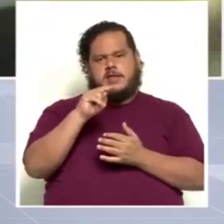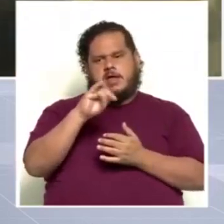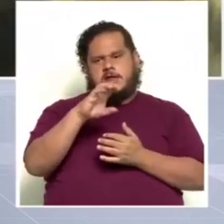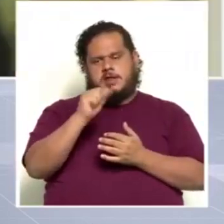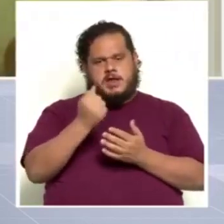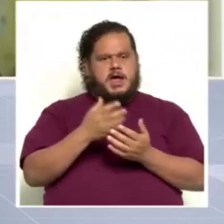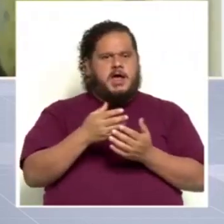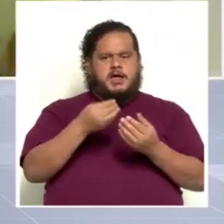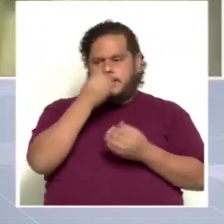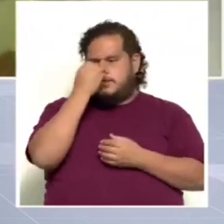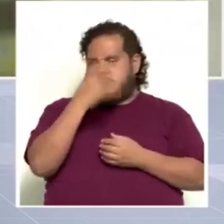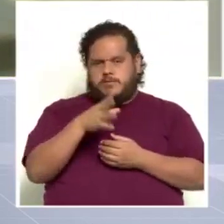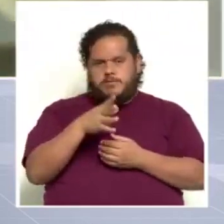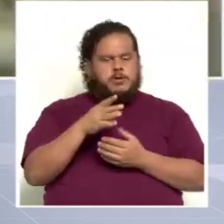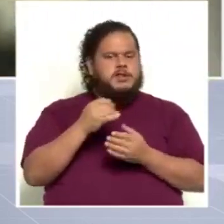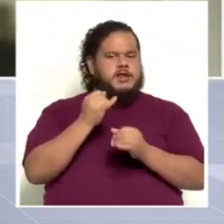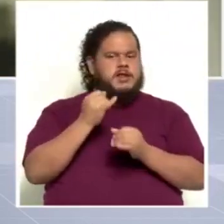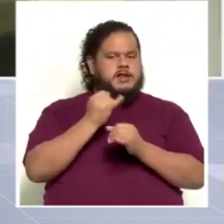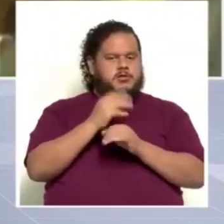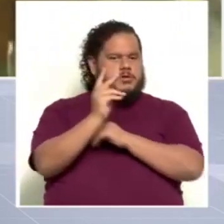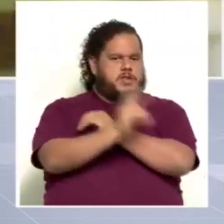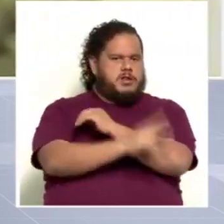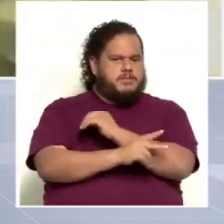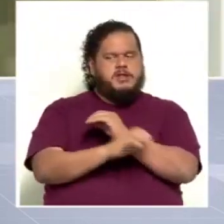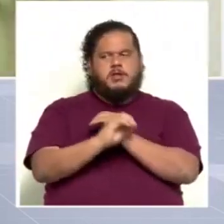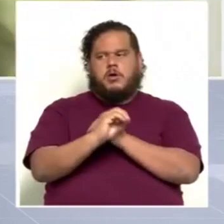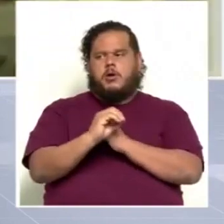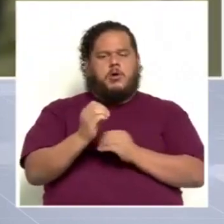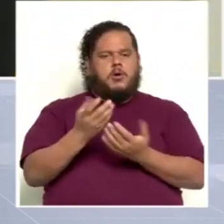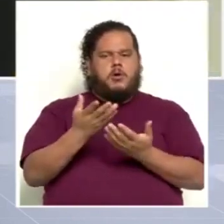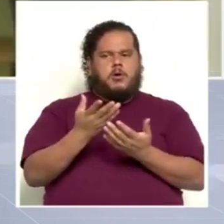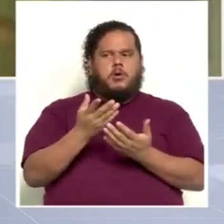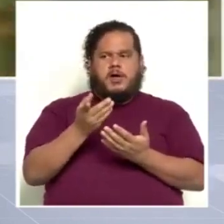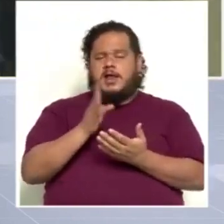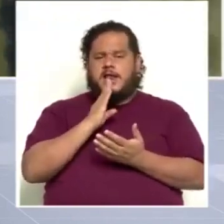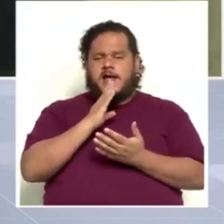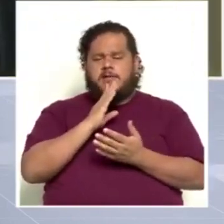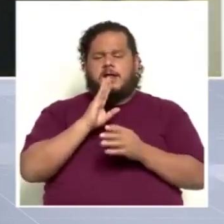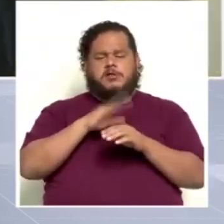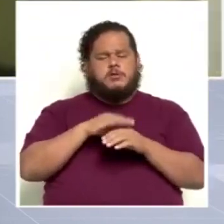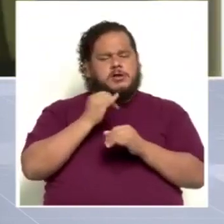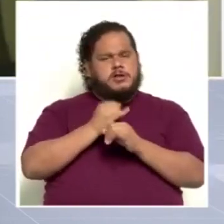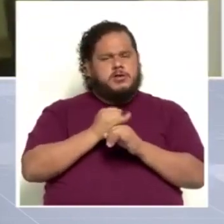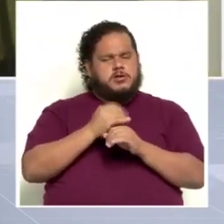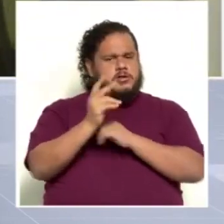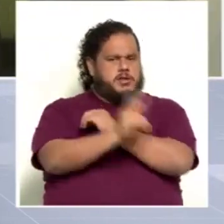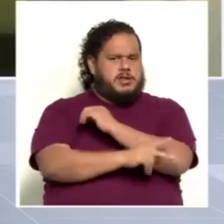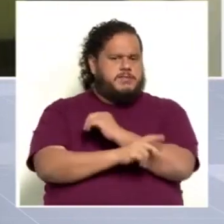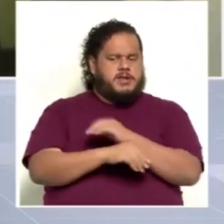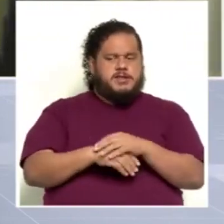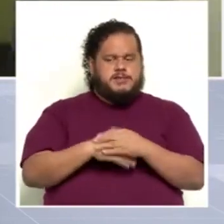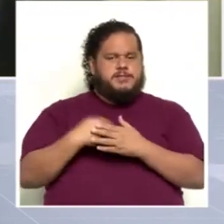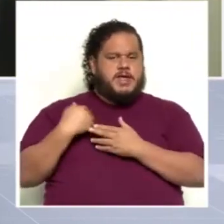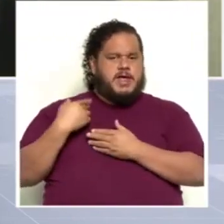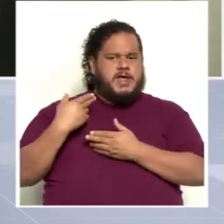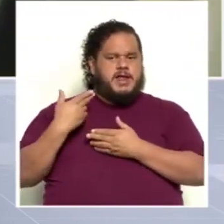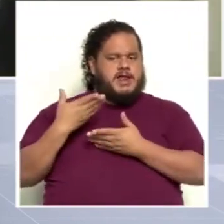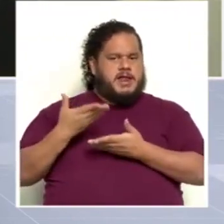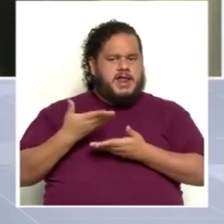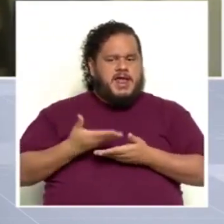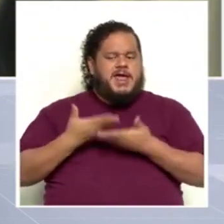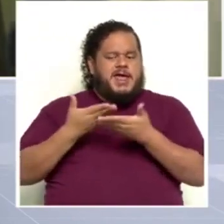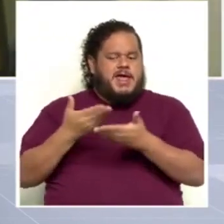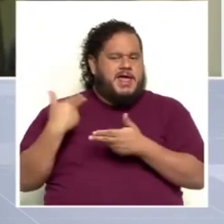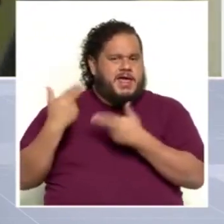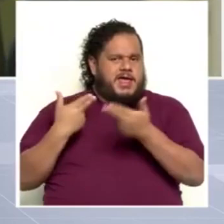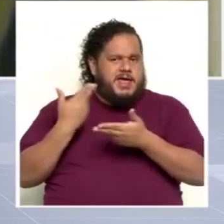o tener razón respecto de cómo referirse a la institucionalidad del país, pero se coloca ahí y hereda precisamente, digamos, como lo llamó Mario